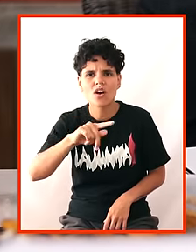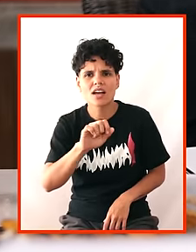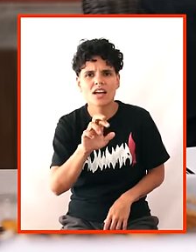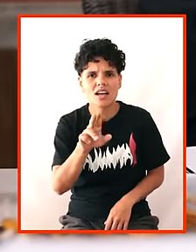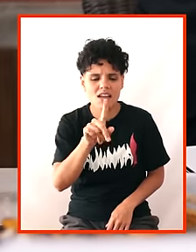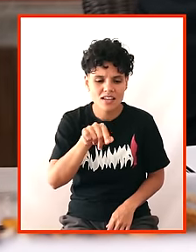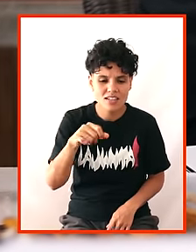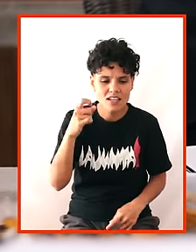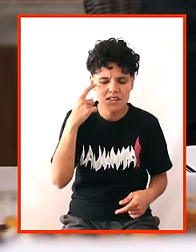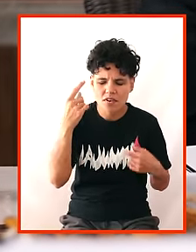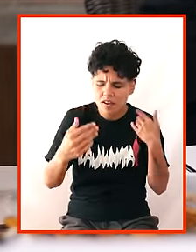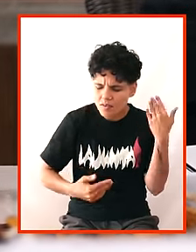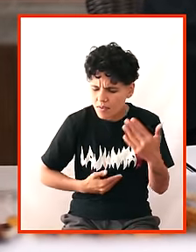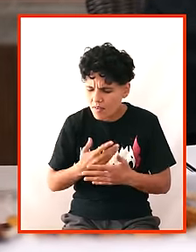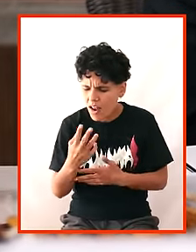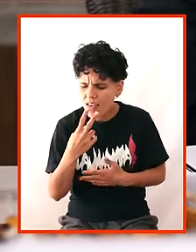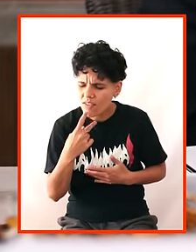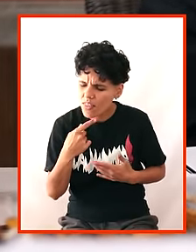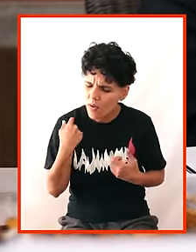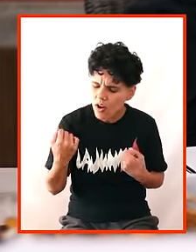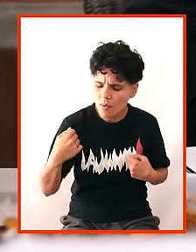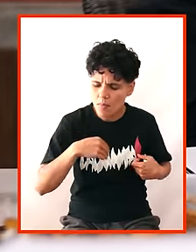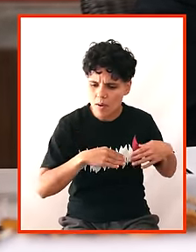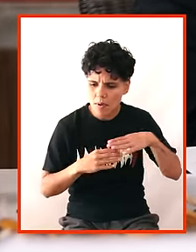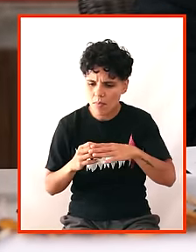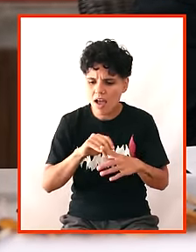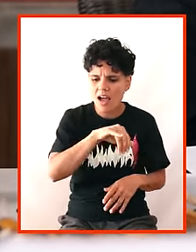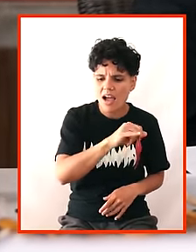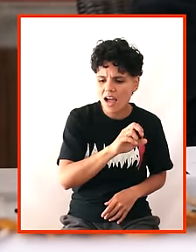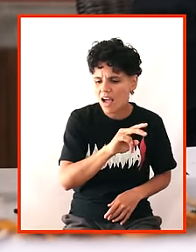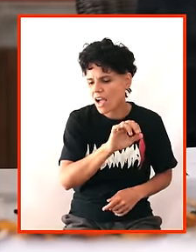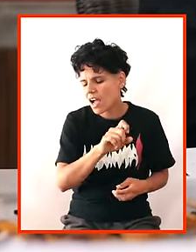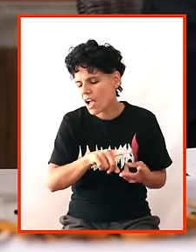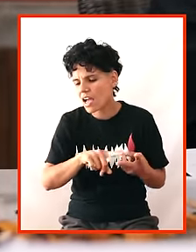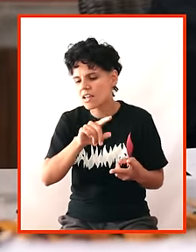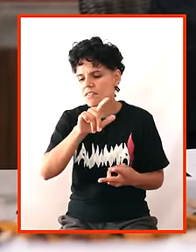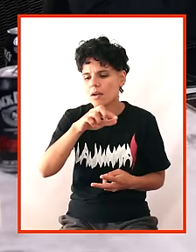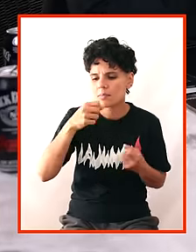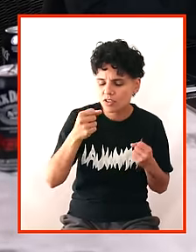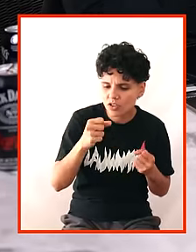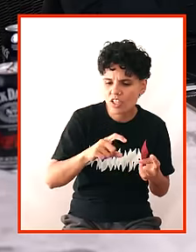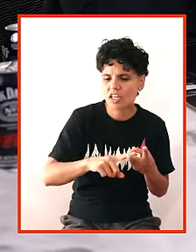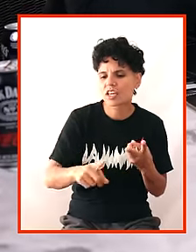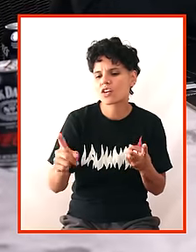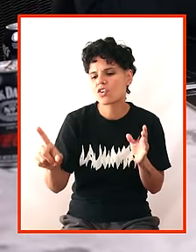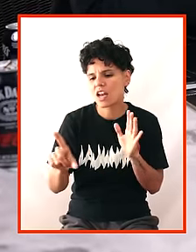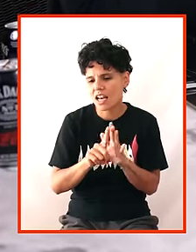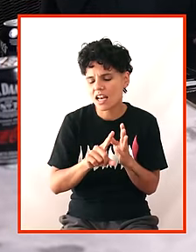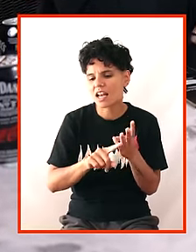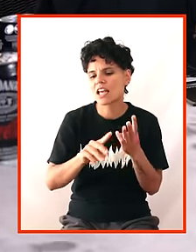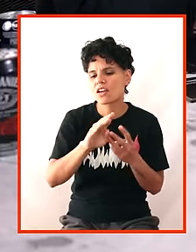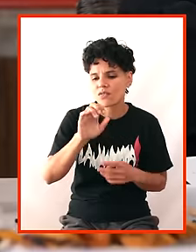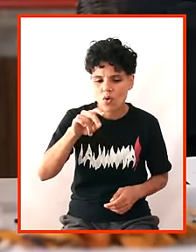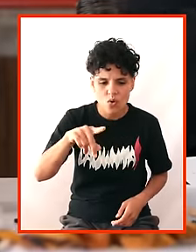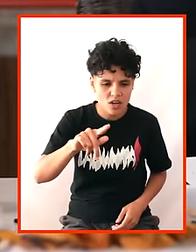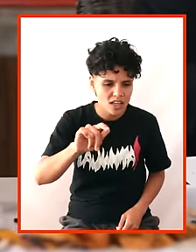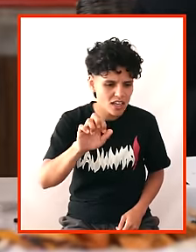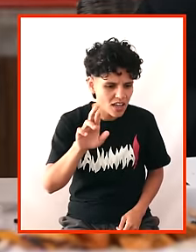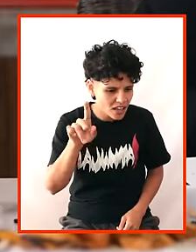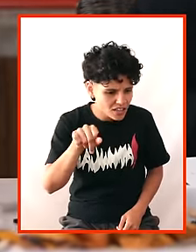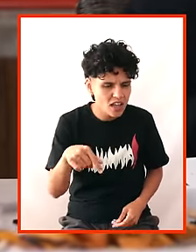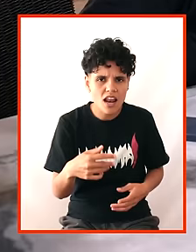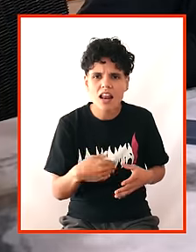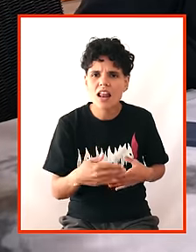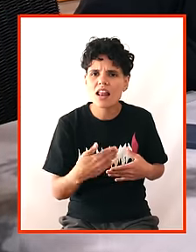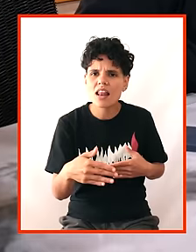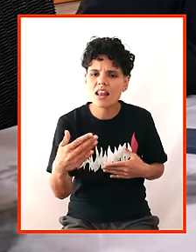uno así se aprende la vida, ¿no? Los Jaivas, los prisioneros, la ley, los 3, los bunkers. Como que es rara la weá, ¿no? Es como así.